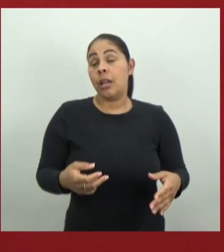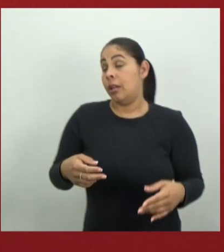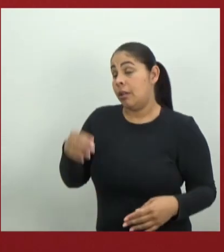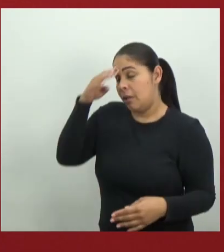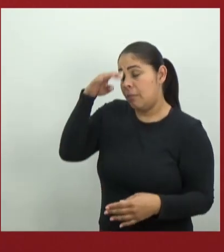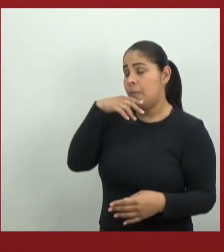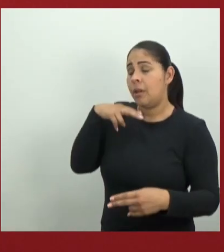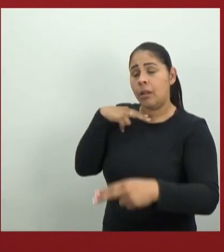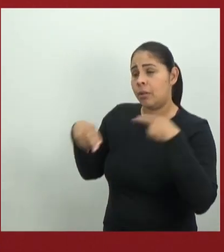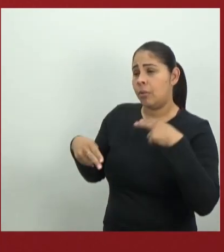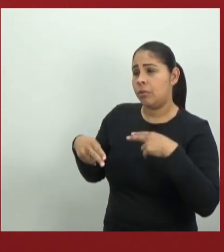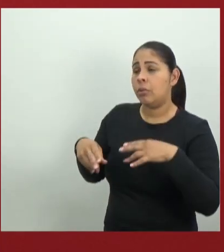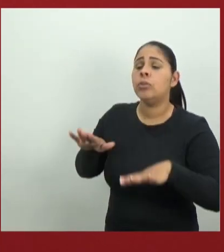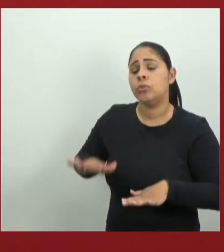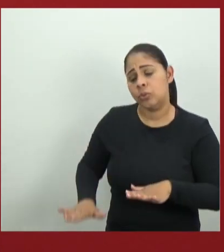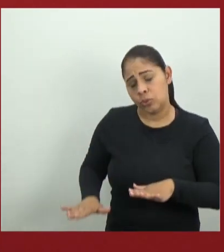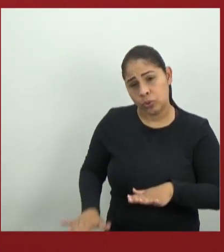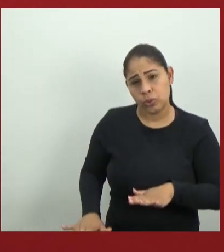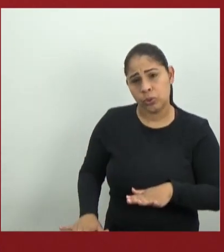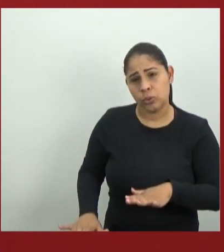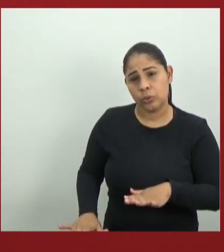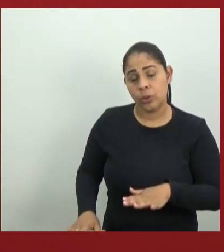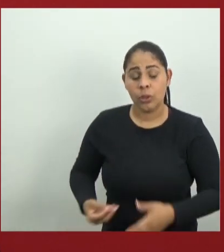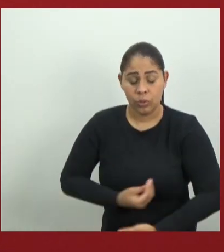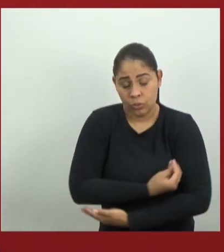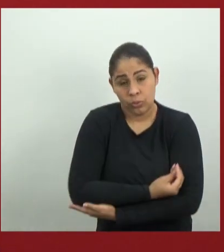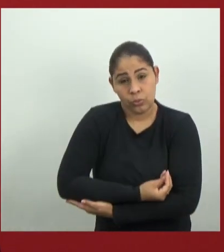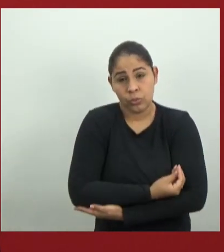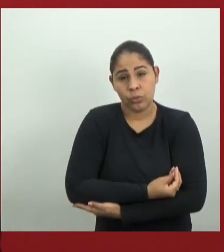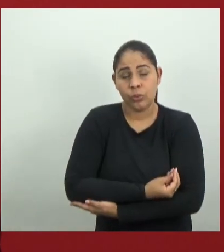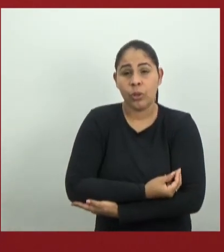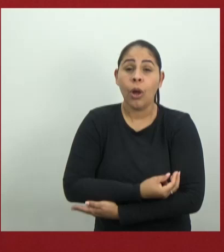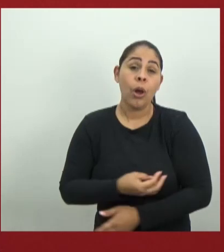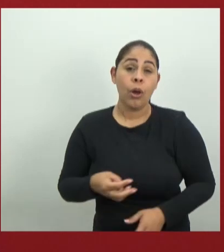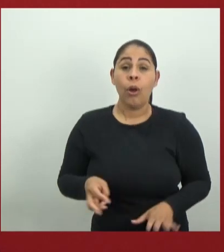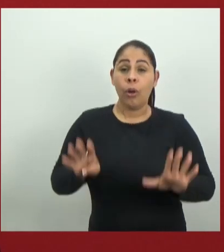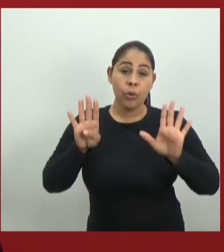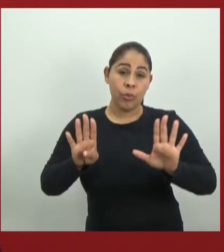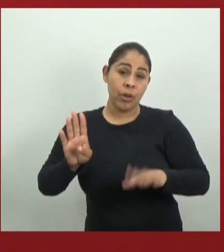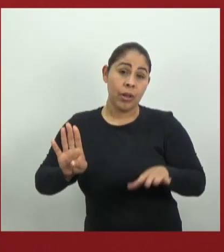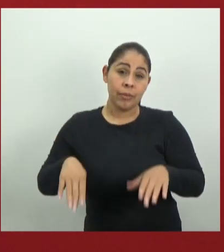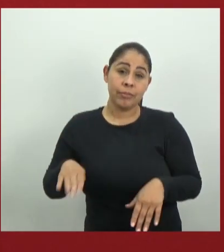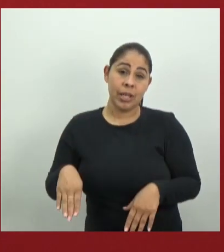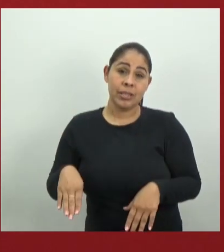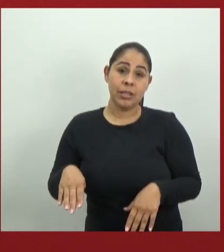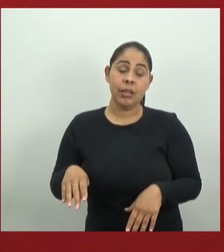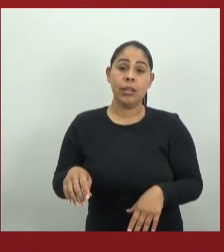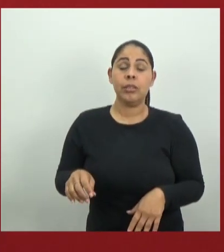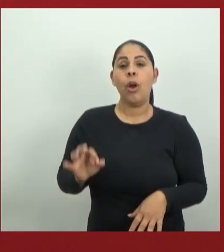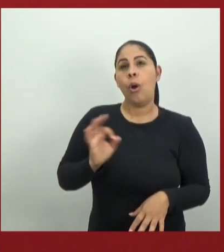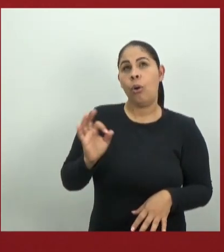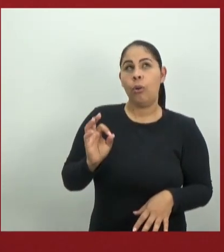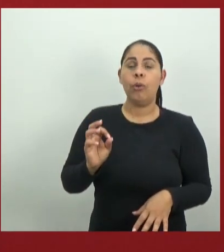que significa desde 9 meses a 3 años. A partir de los 9 meses